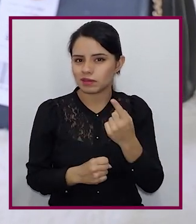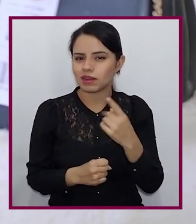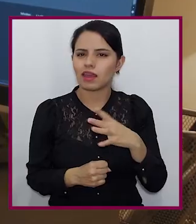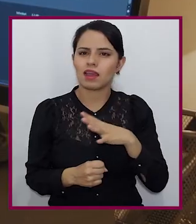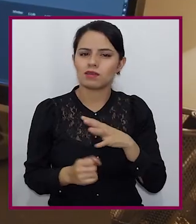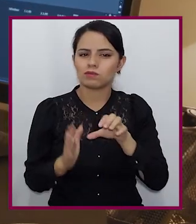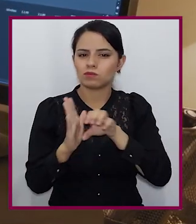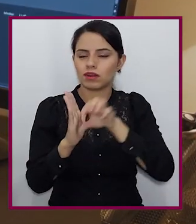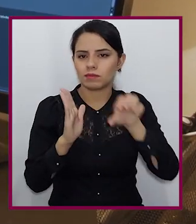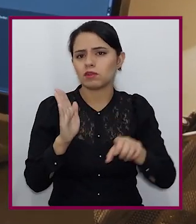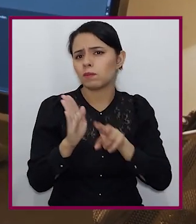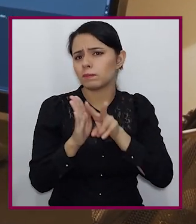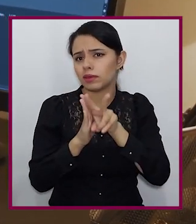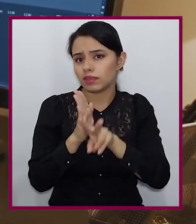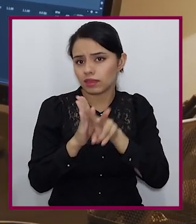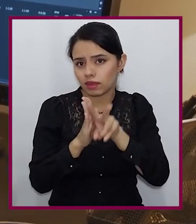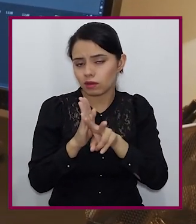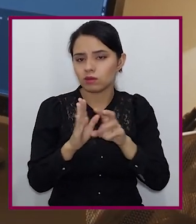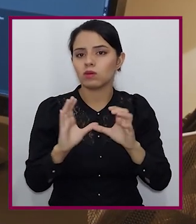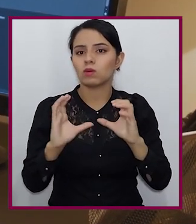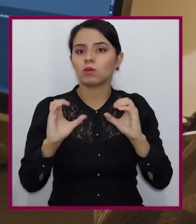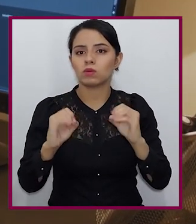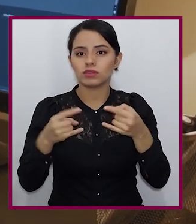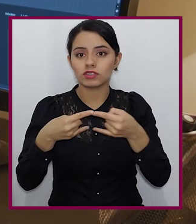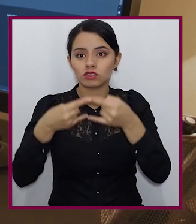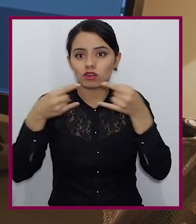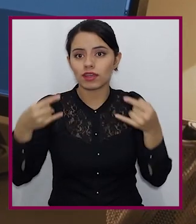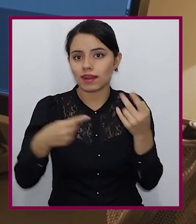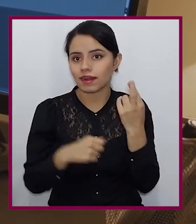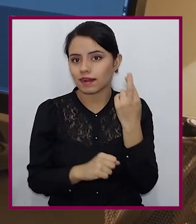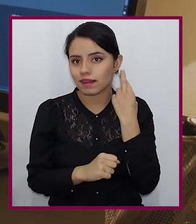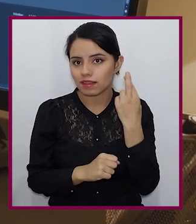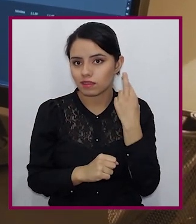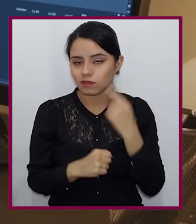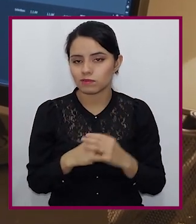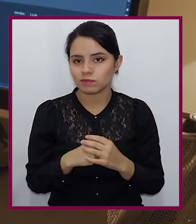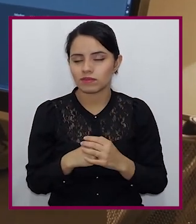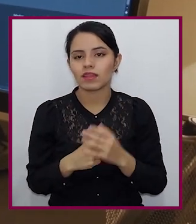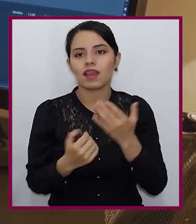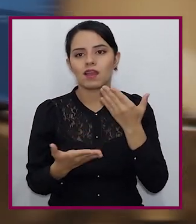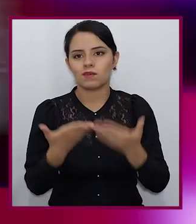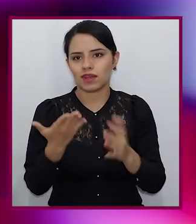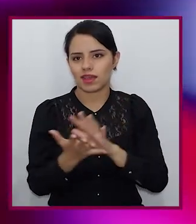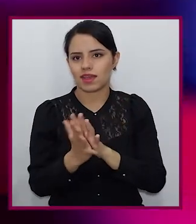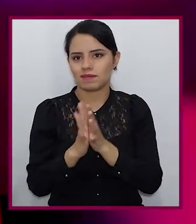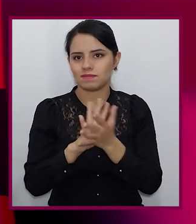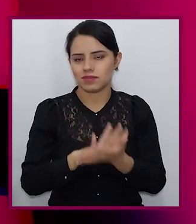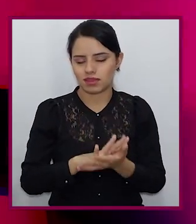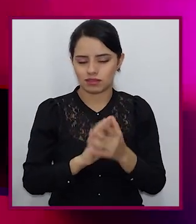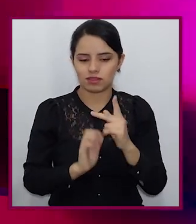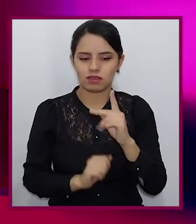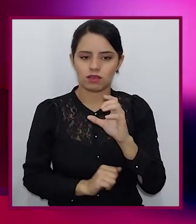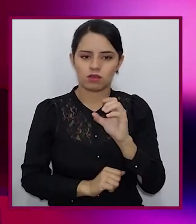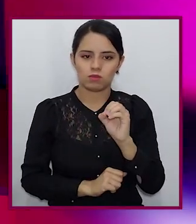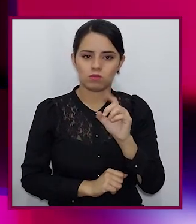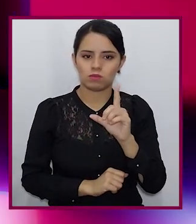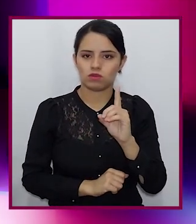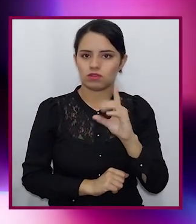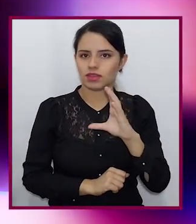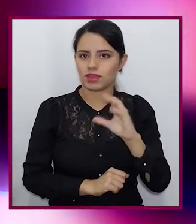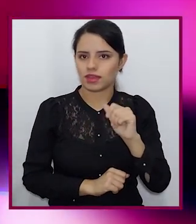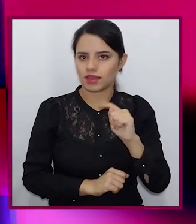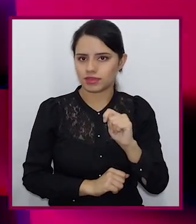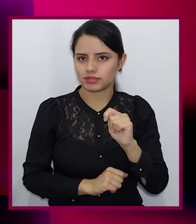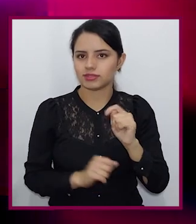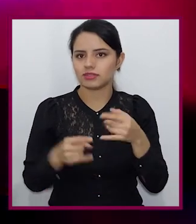los videopodcasts o las radionovelas, que ahora evolucionaron en podcast novelas. Ahora llegó el momento de